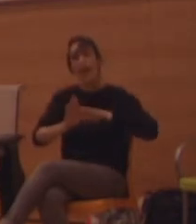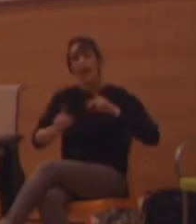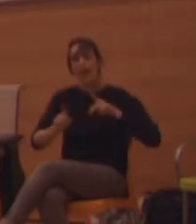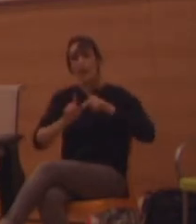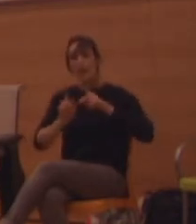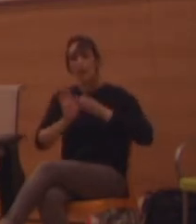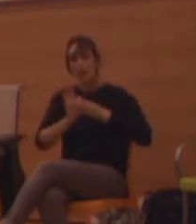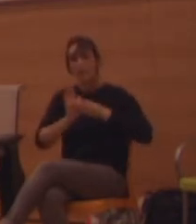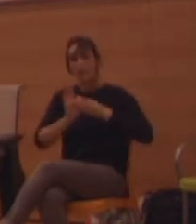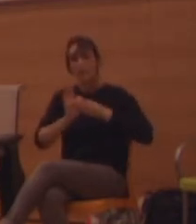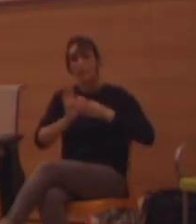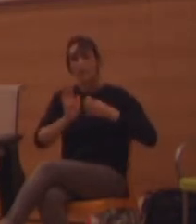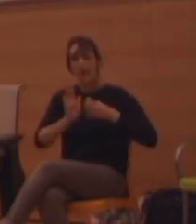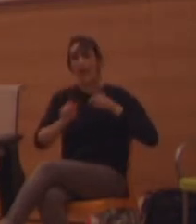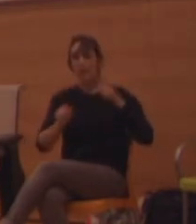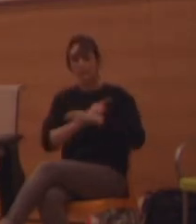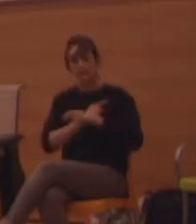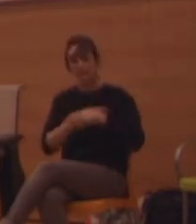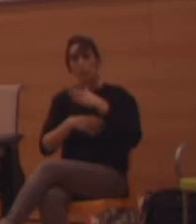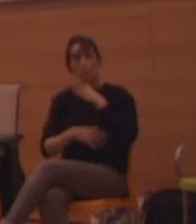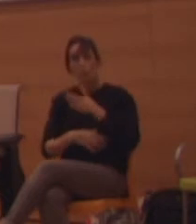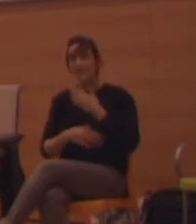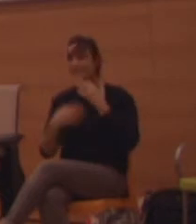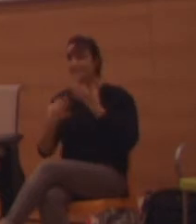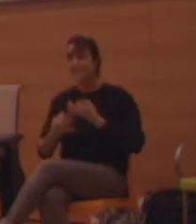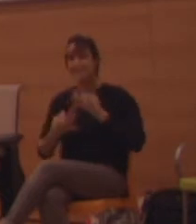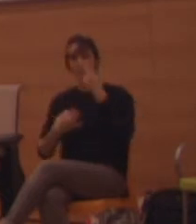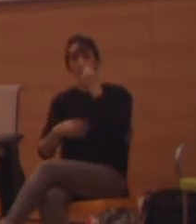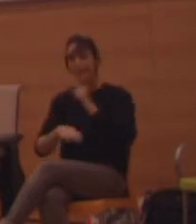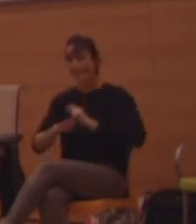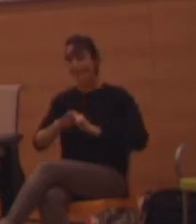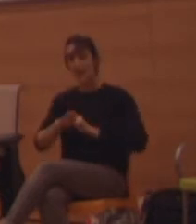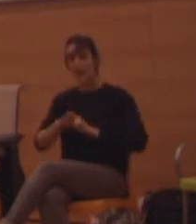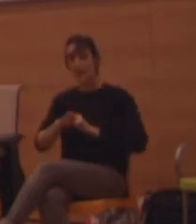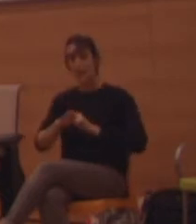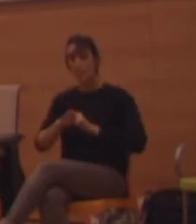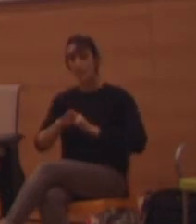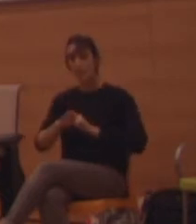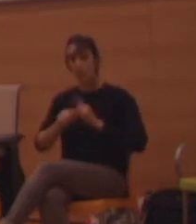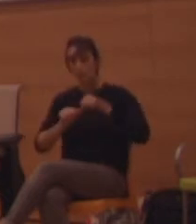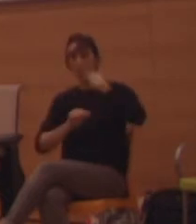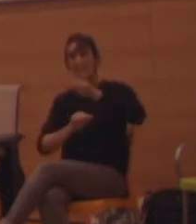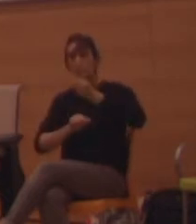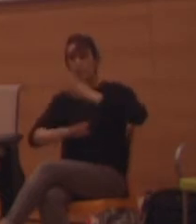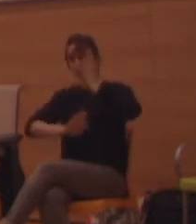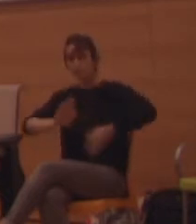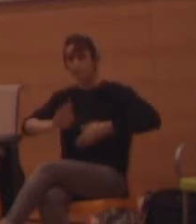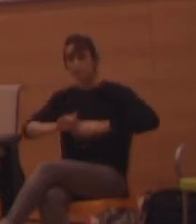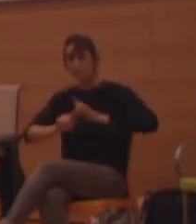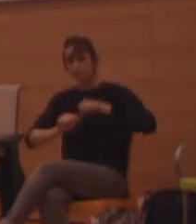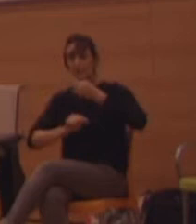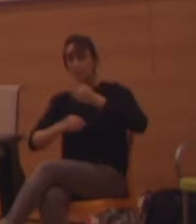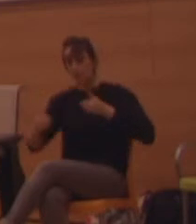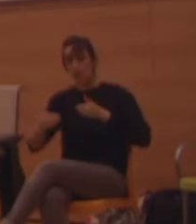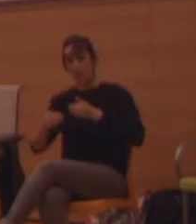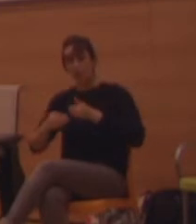ser la infección en el pie diabético, nos va a aumentar la tasa de amputaciones y la tasa de mortalidad, como